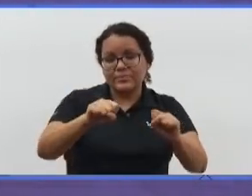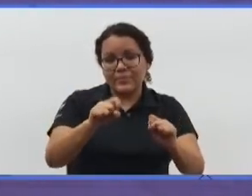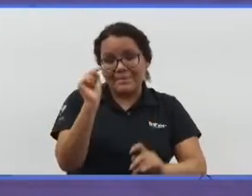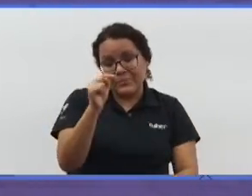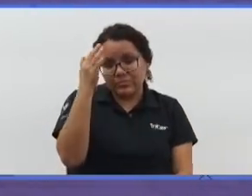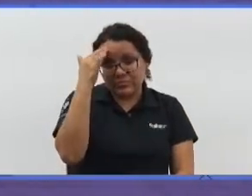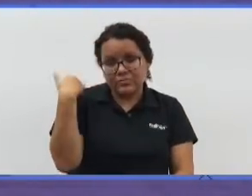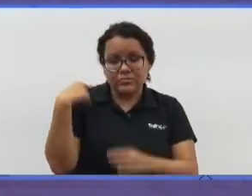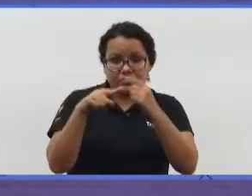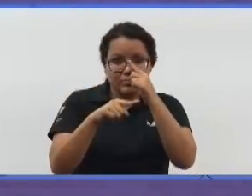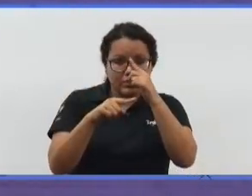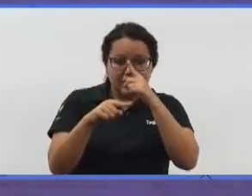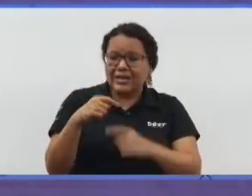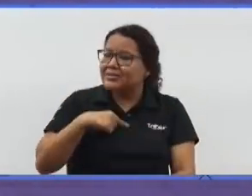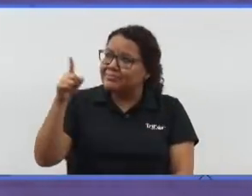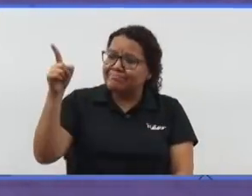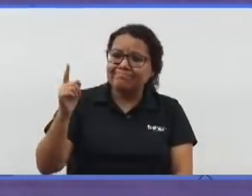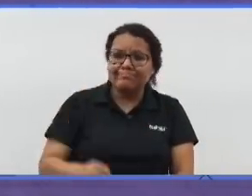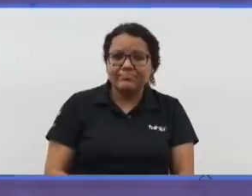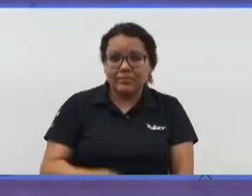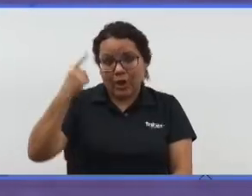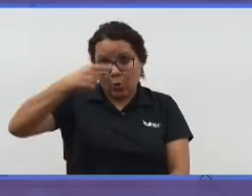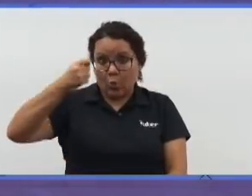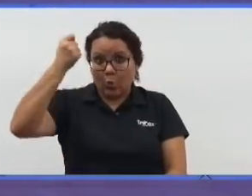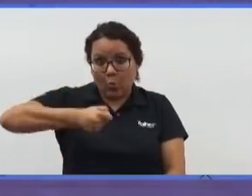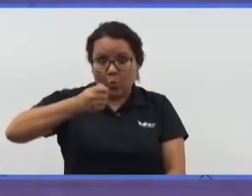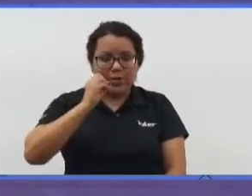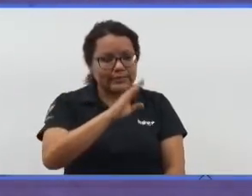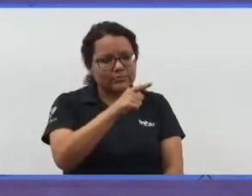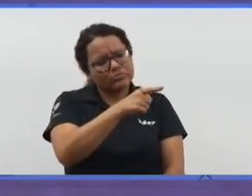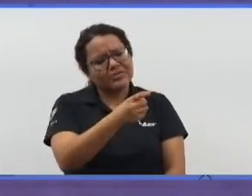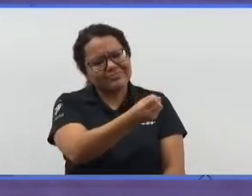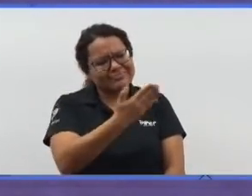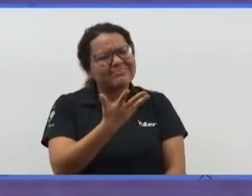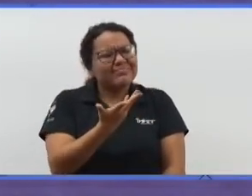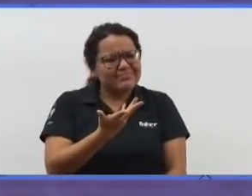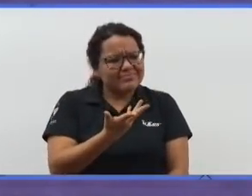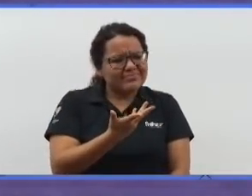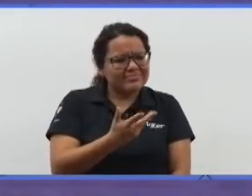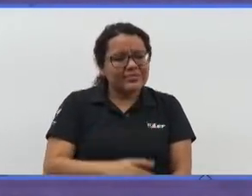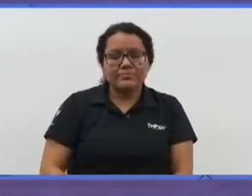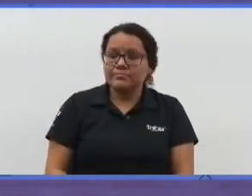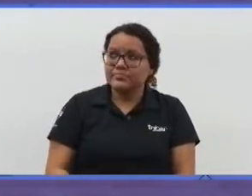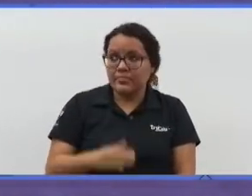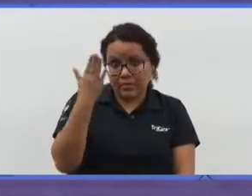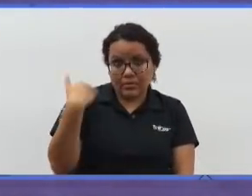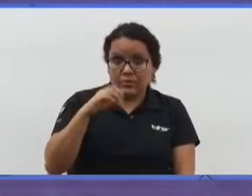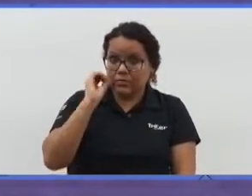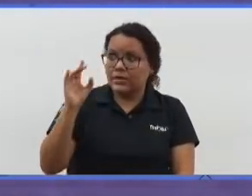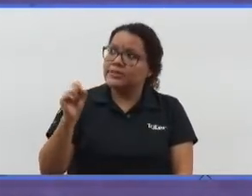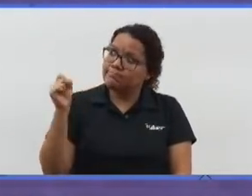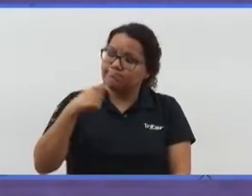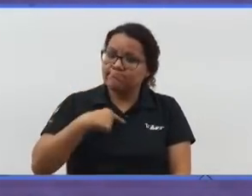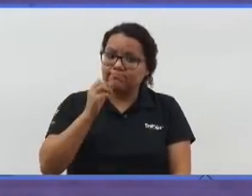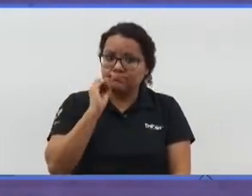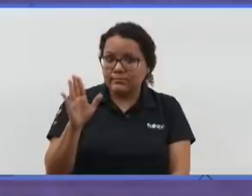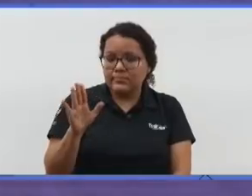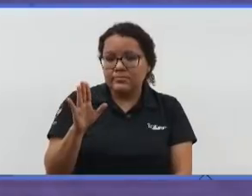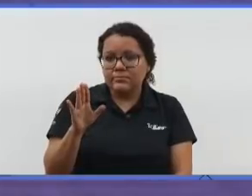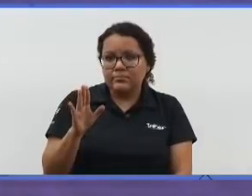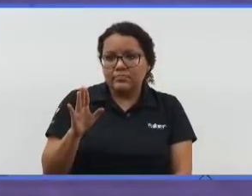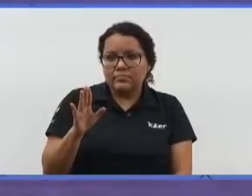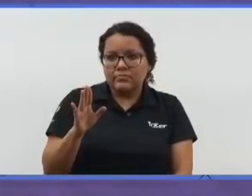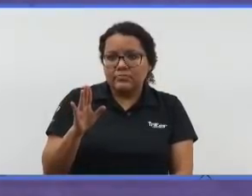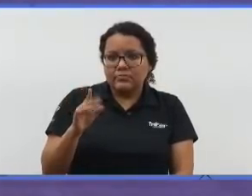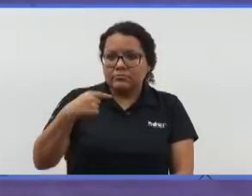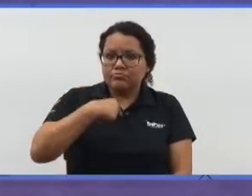antes le dice el juez tiene algo que decir a la chica acusada de acompañar a los asaltantes y dice la chica sí soy una